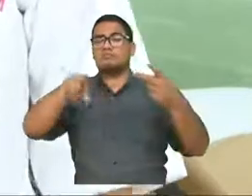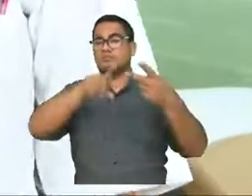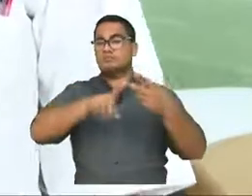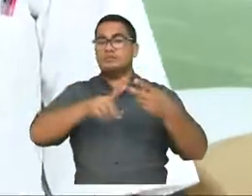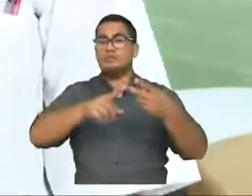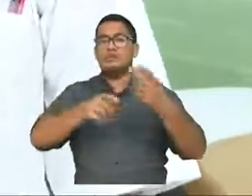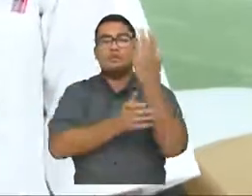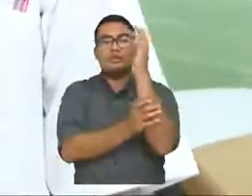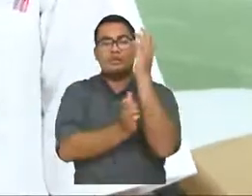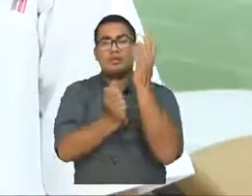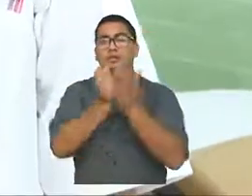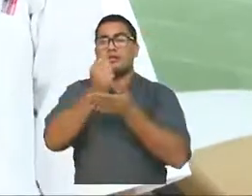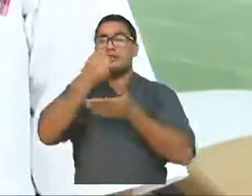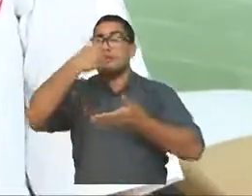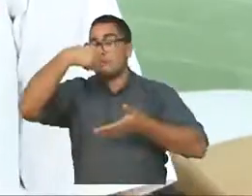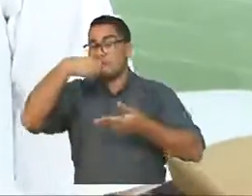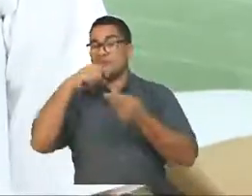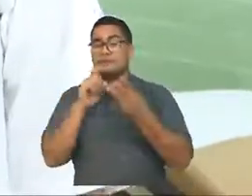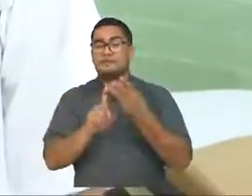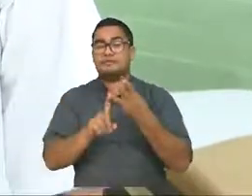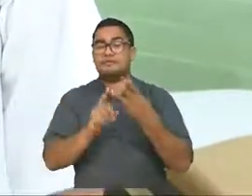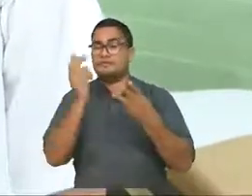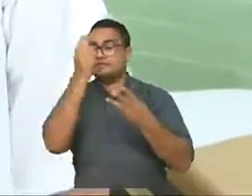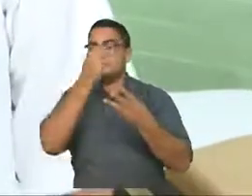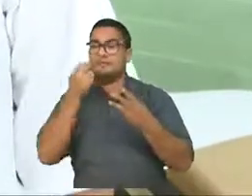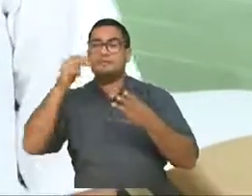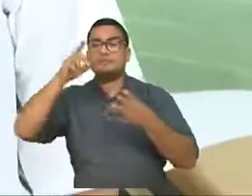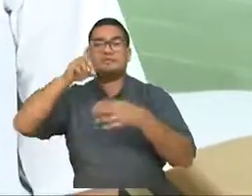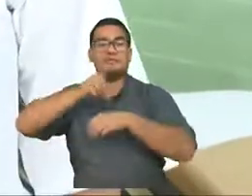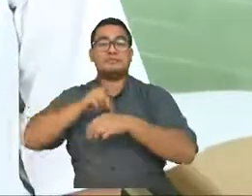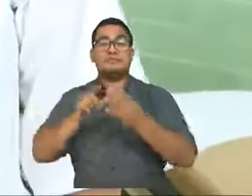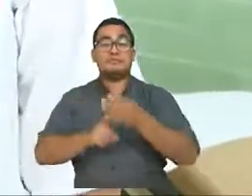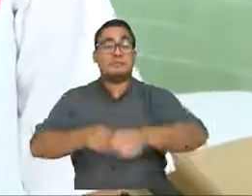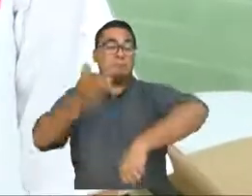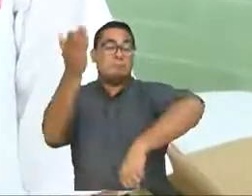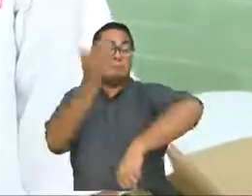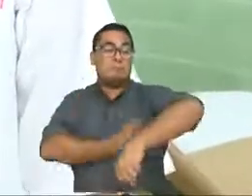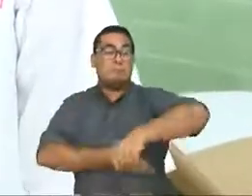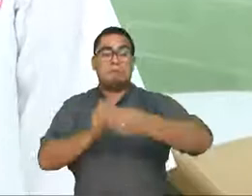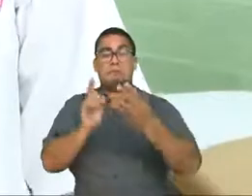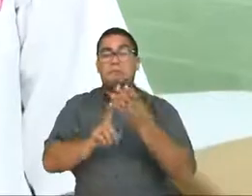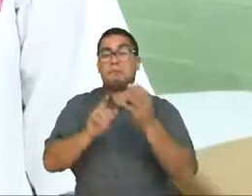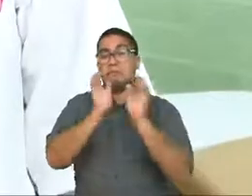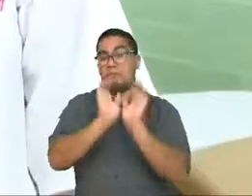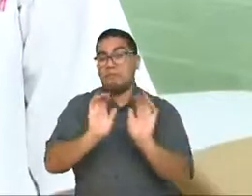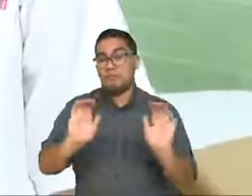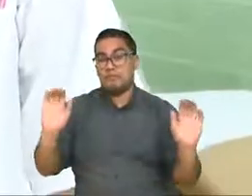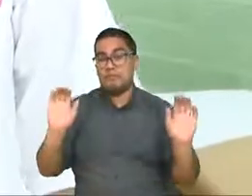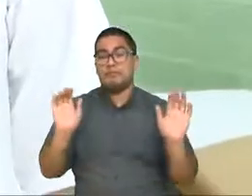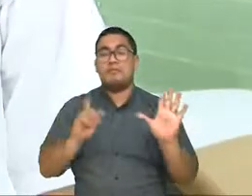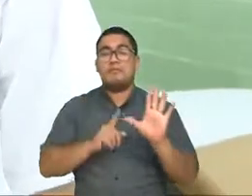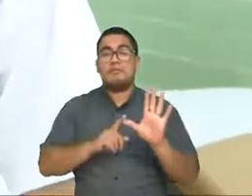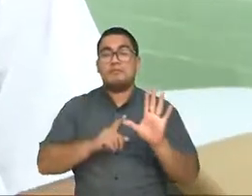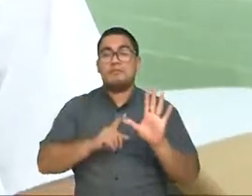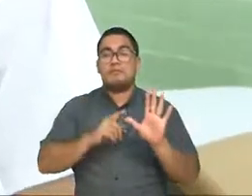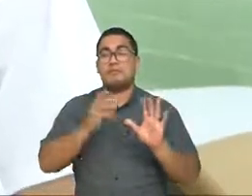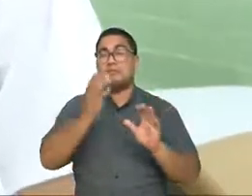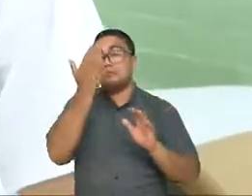pacientes hospitalizados, consulta externa, amputados, niños, pediatría, parálisis cerebral